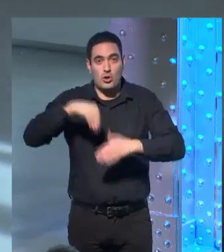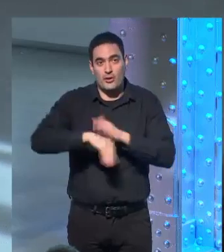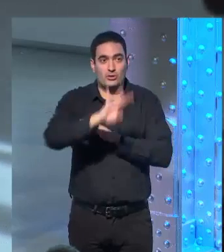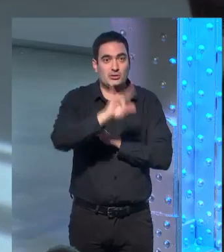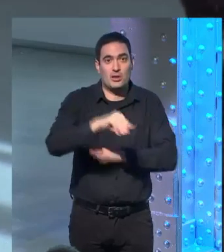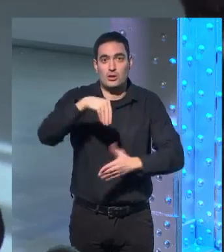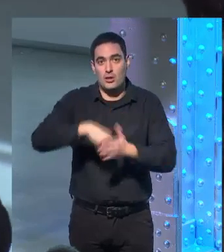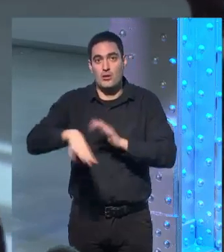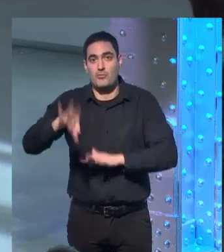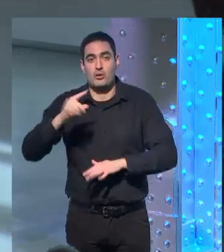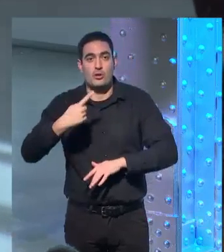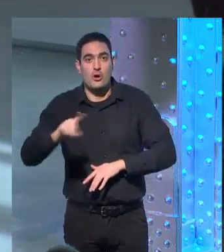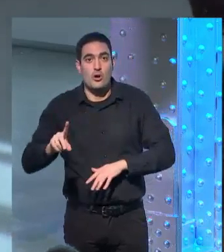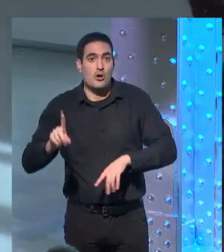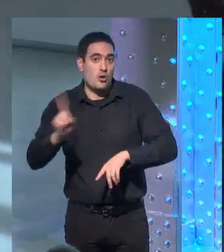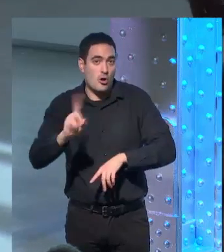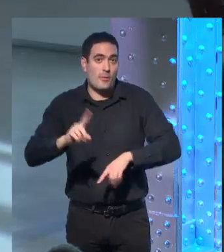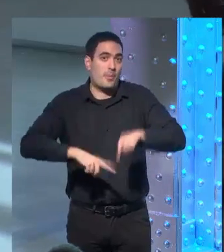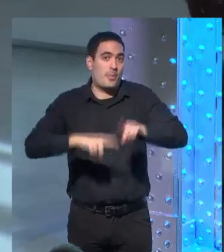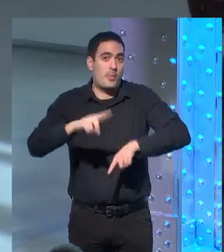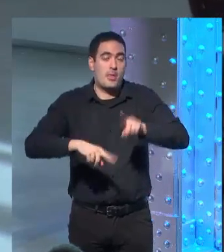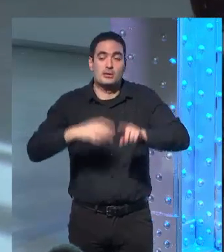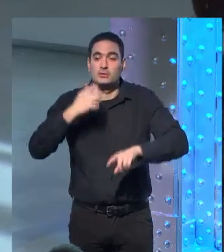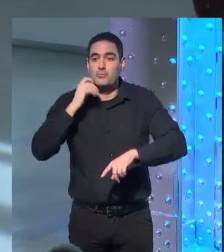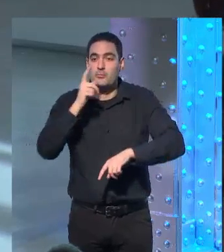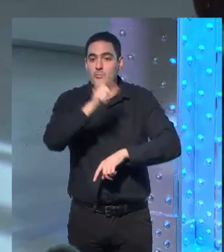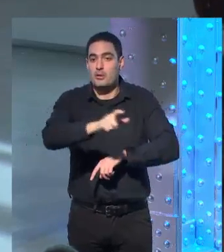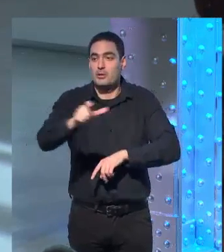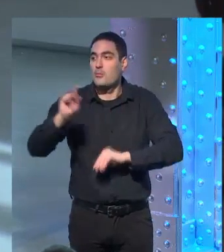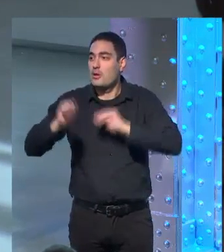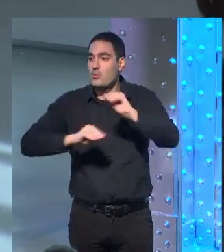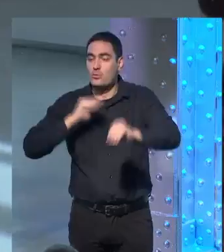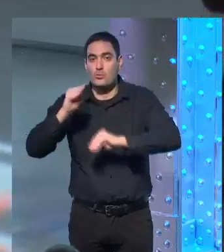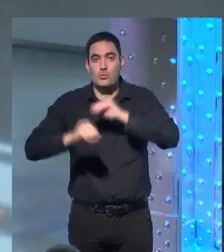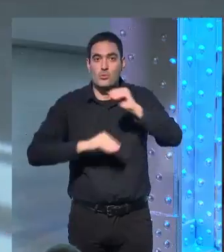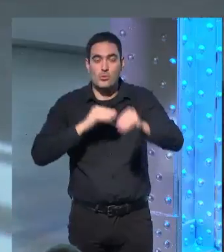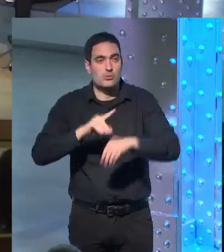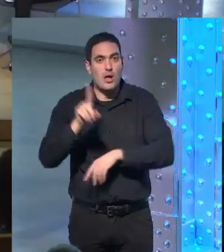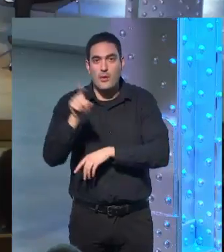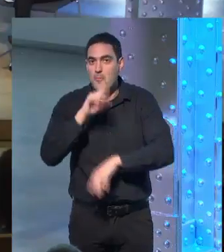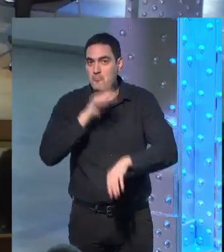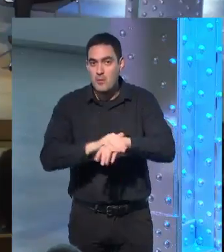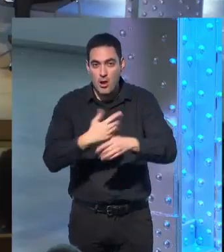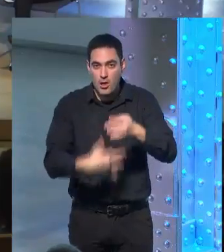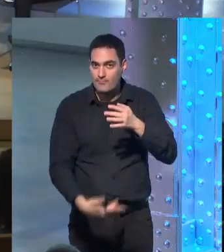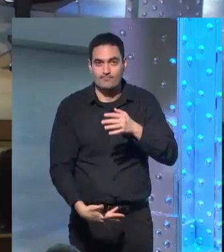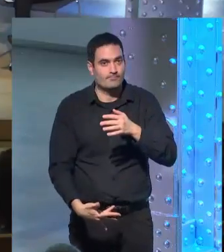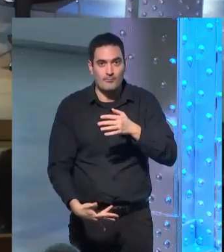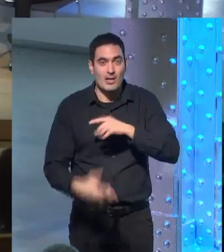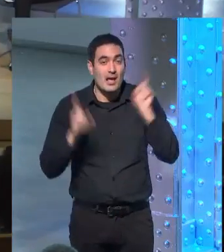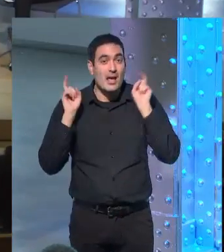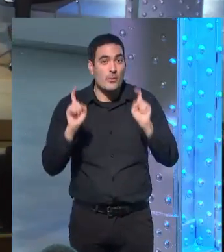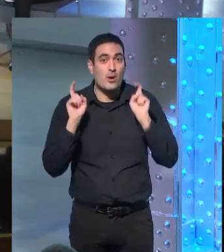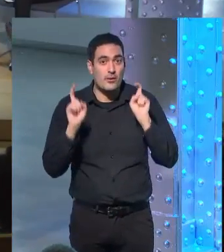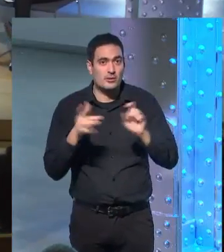este contenido no. O sea, es que claro, a ver, cuando preguntan, ¿no? La gente quiere que sea como sota, caballo y rey, y no existe. O sea, la educación